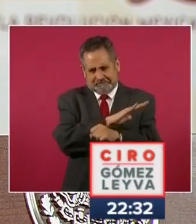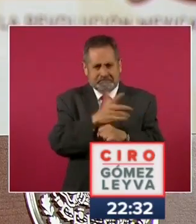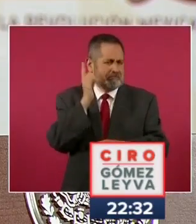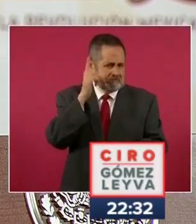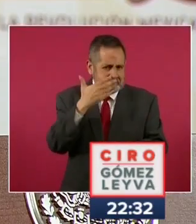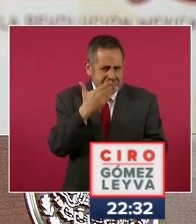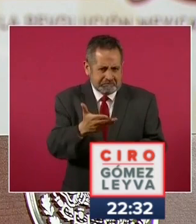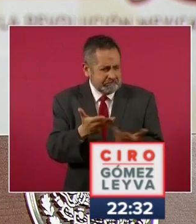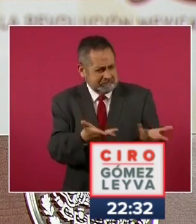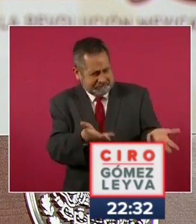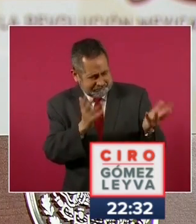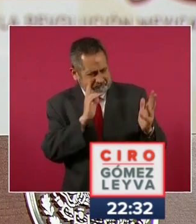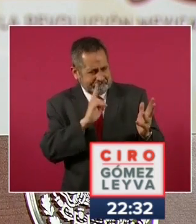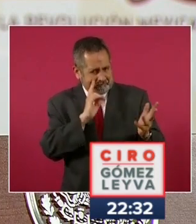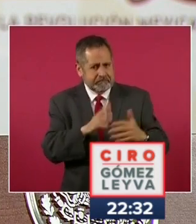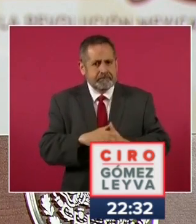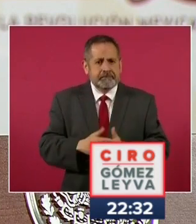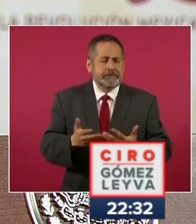las luchas,